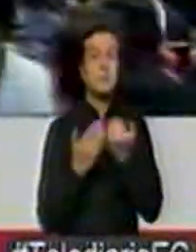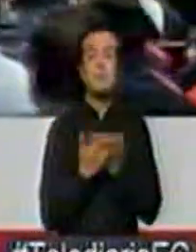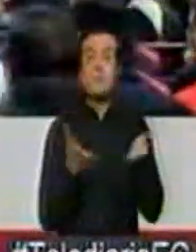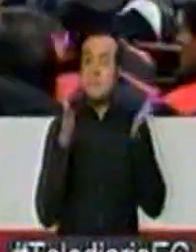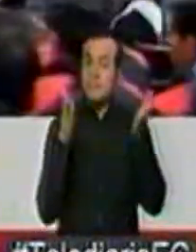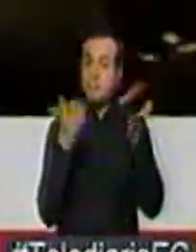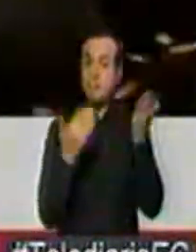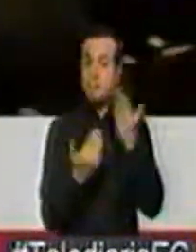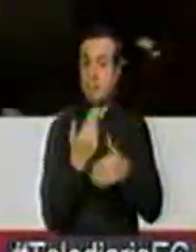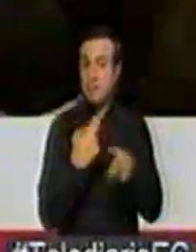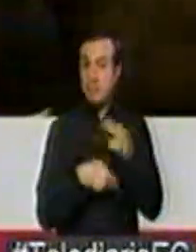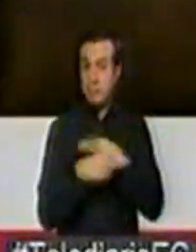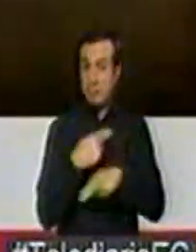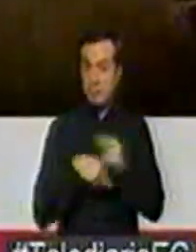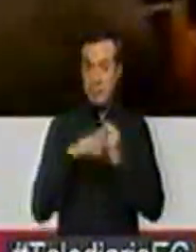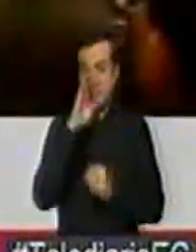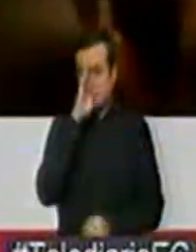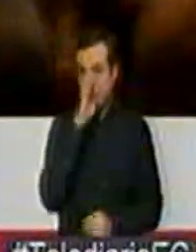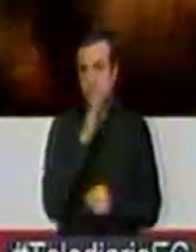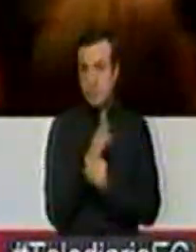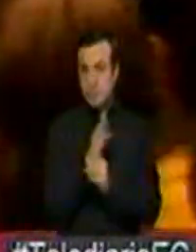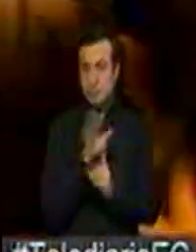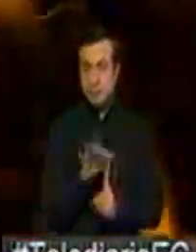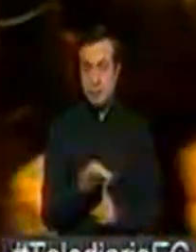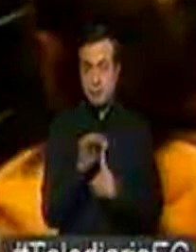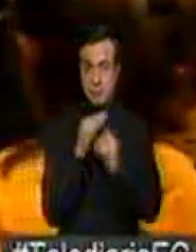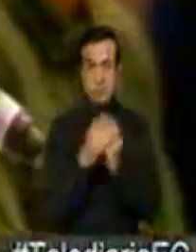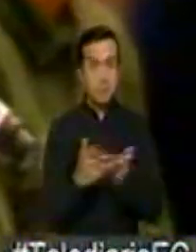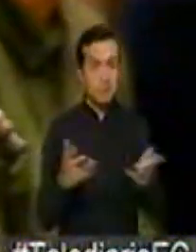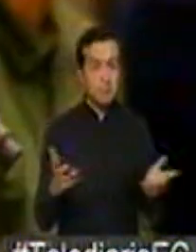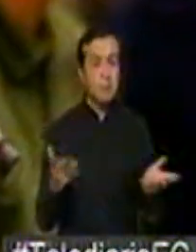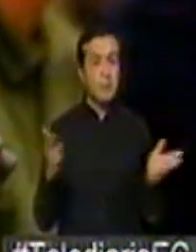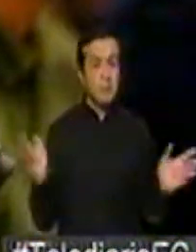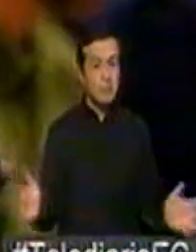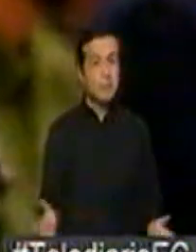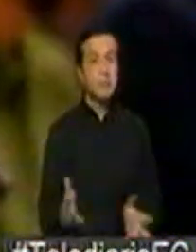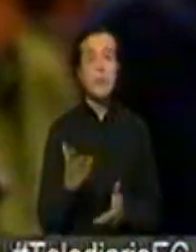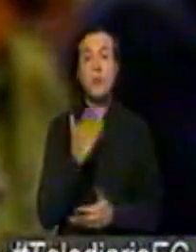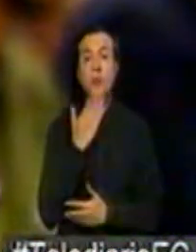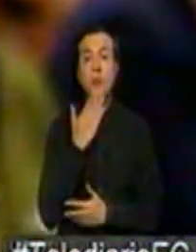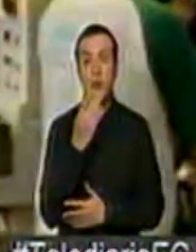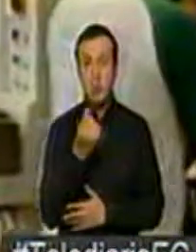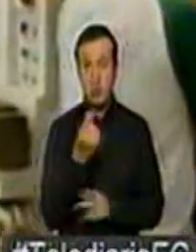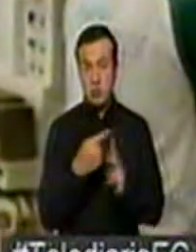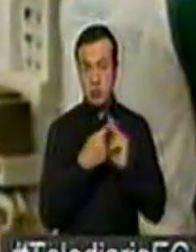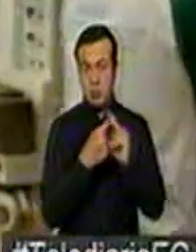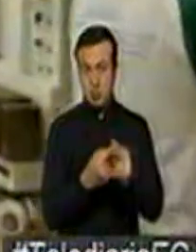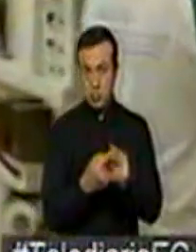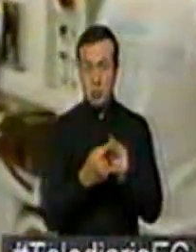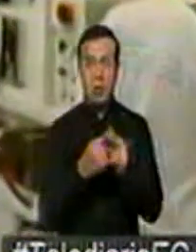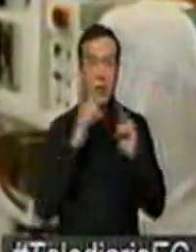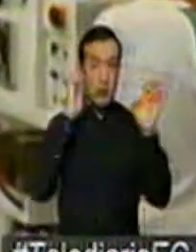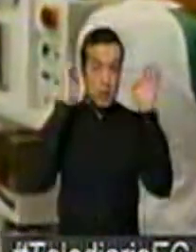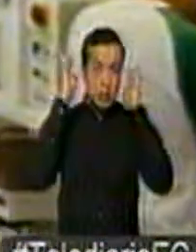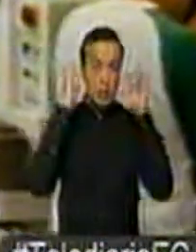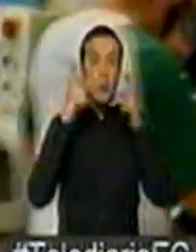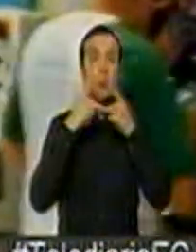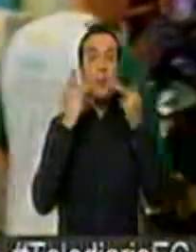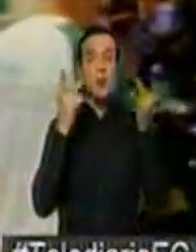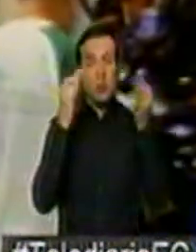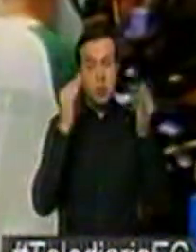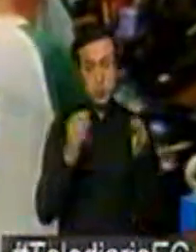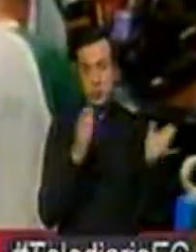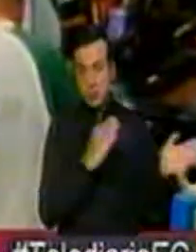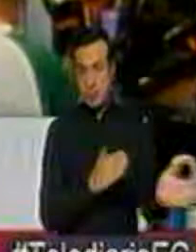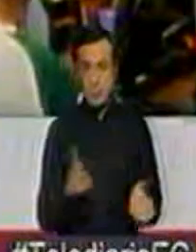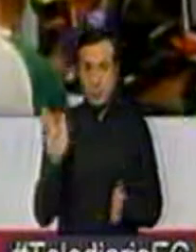los emprendedores, un objetivo prioritario del Ejecutivo y que ha sido impulsado a través de créditos. Con políticas públicas de acuerdo a las necesidades